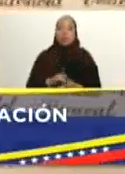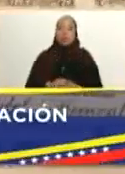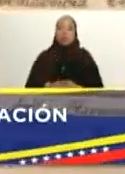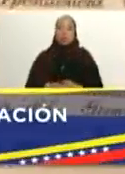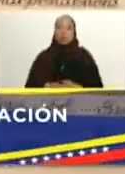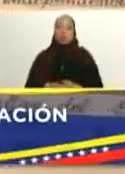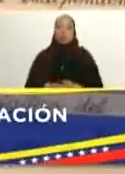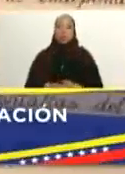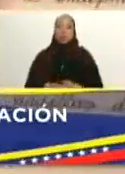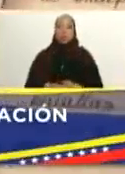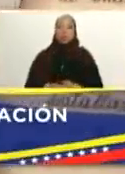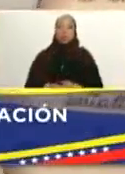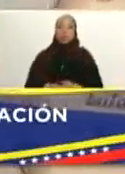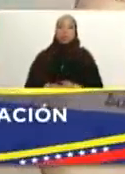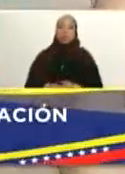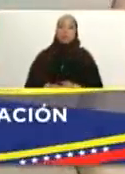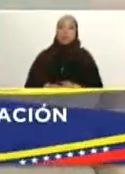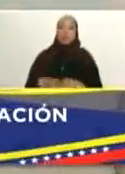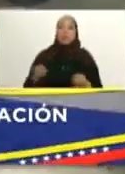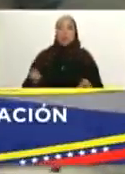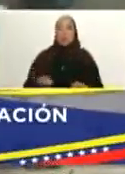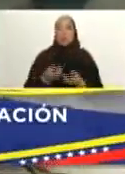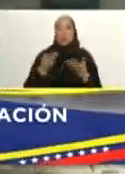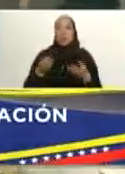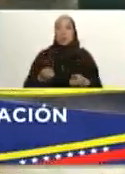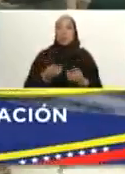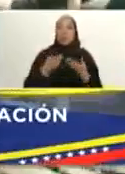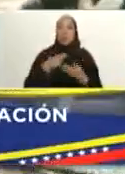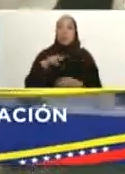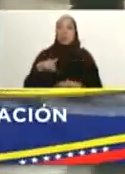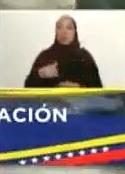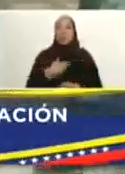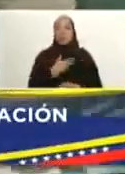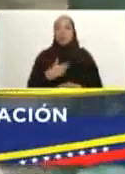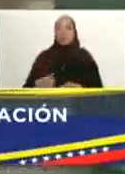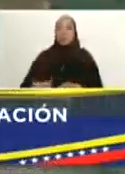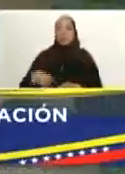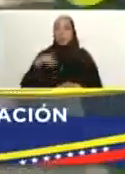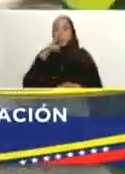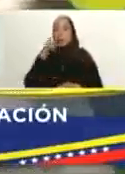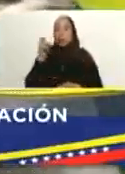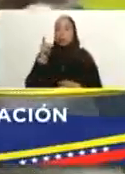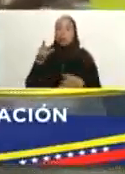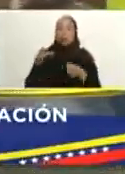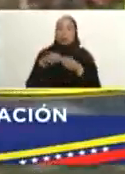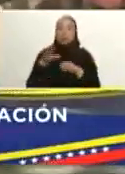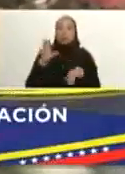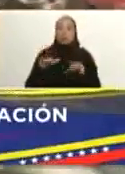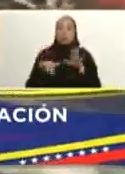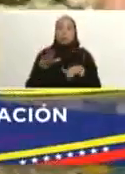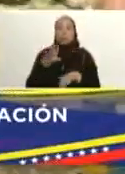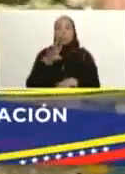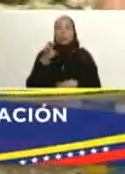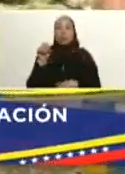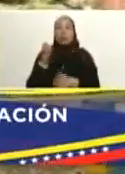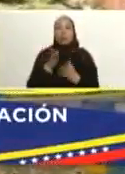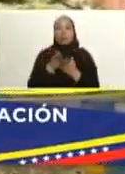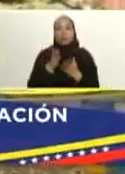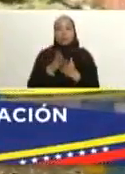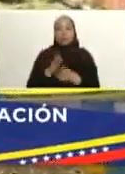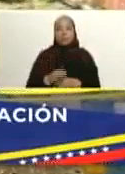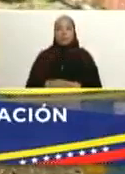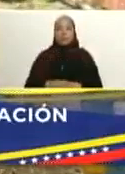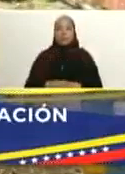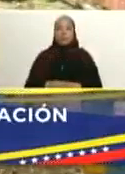de comunidad también. Un mensaje a nuestro presidente. Tenemos que cumplir. En 15 días entregamos esta escuela, ¿verdad? En